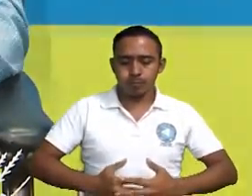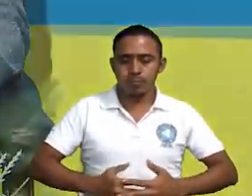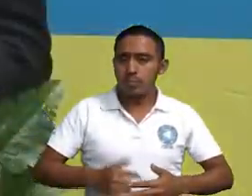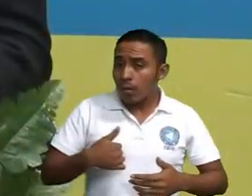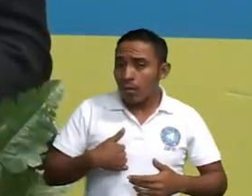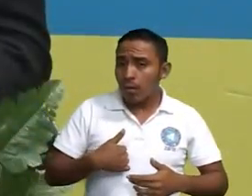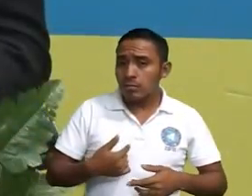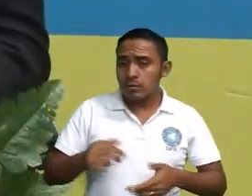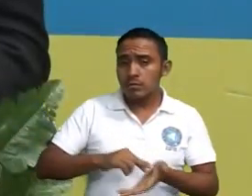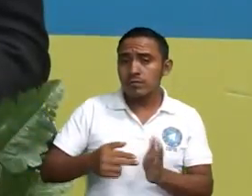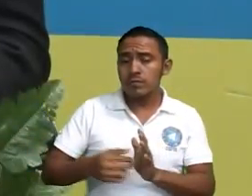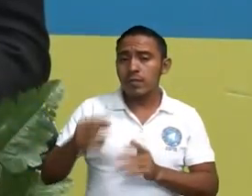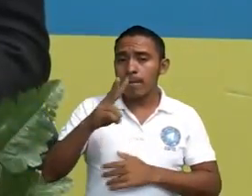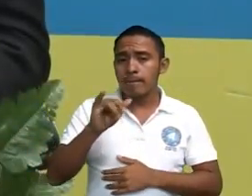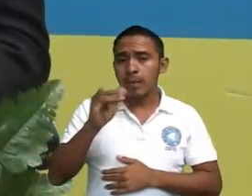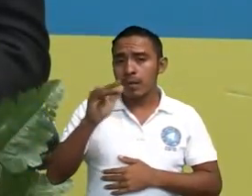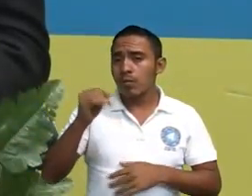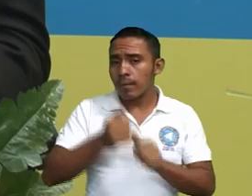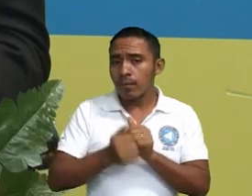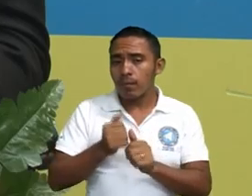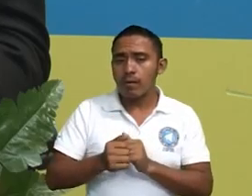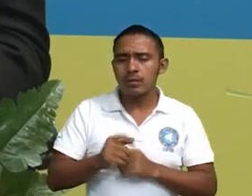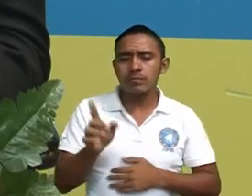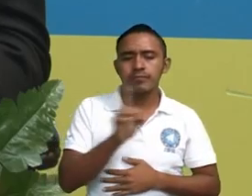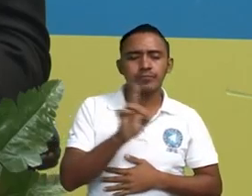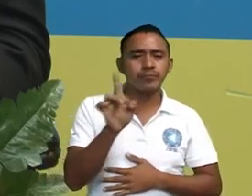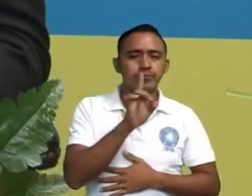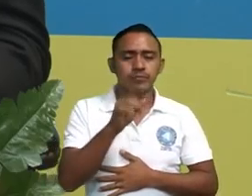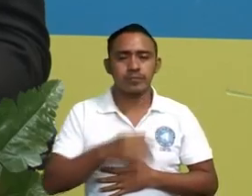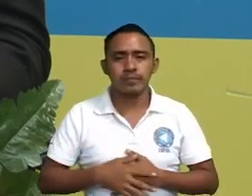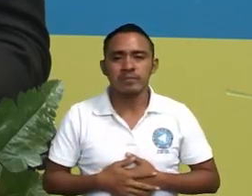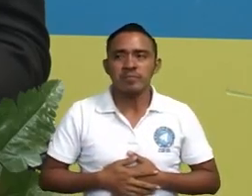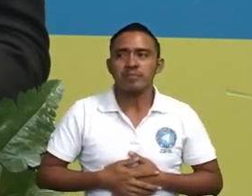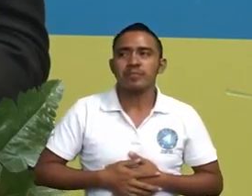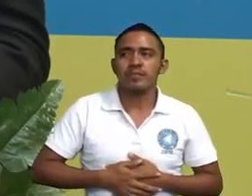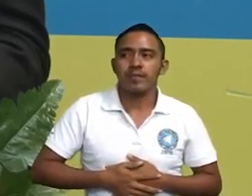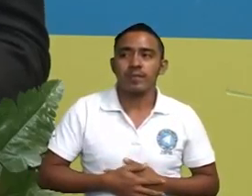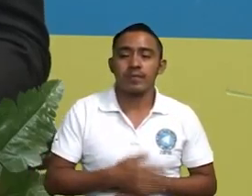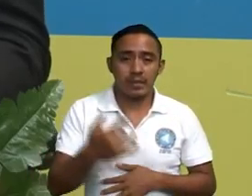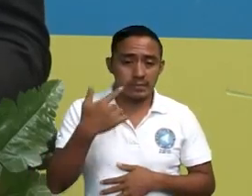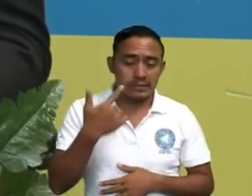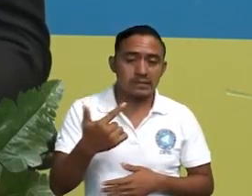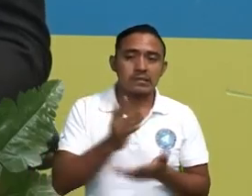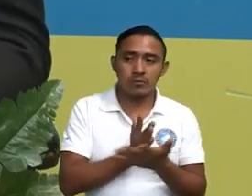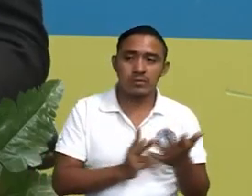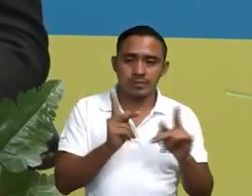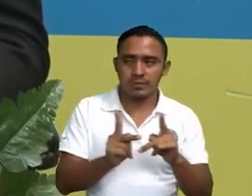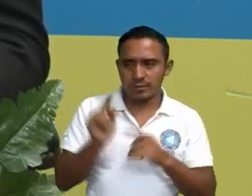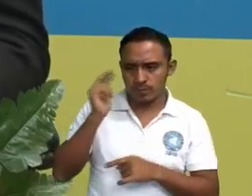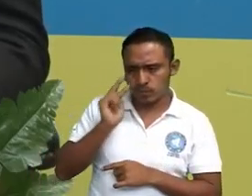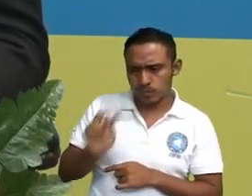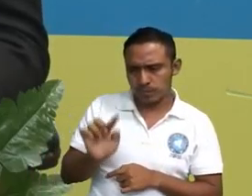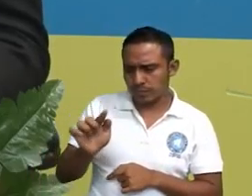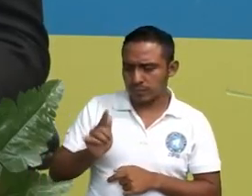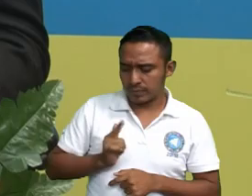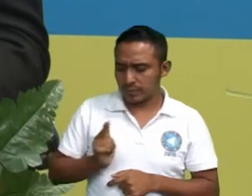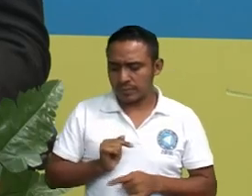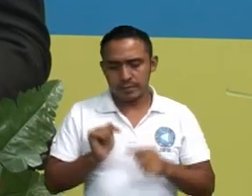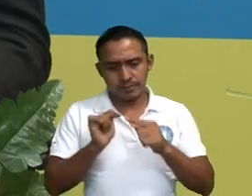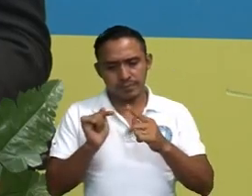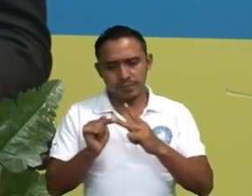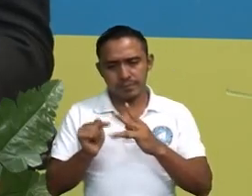De hecho, hay una forma de decir qué paciente puede tener factores de riesgo para generar o que